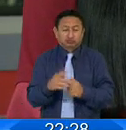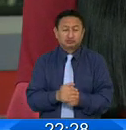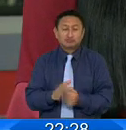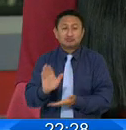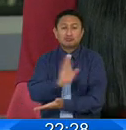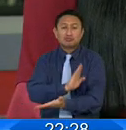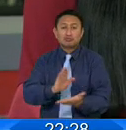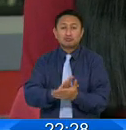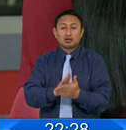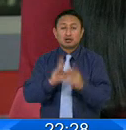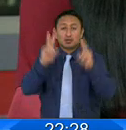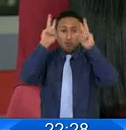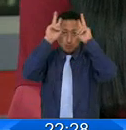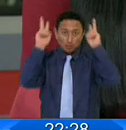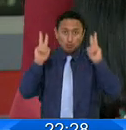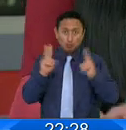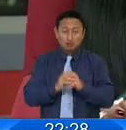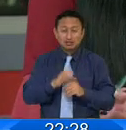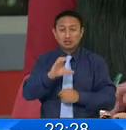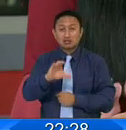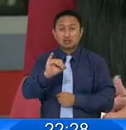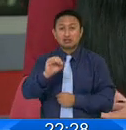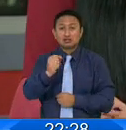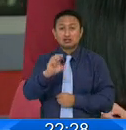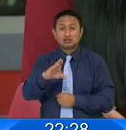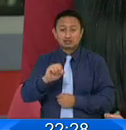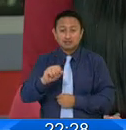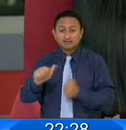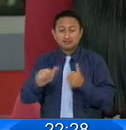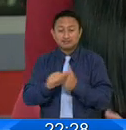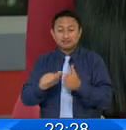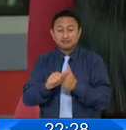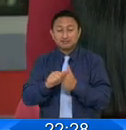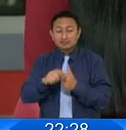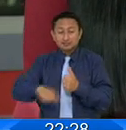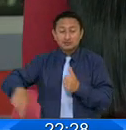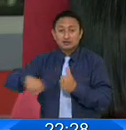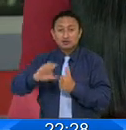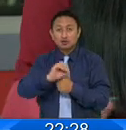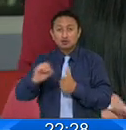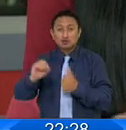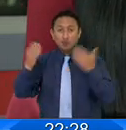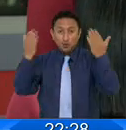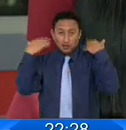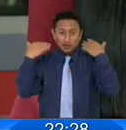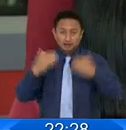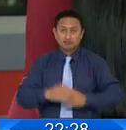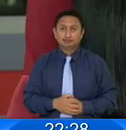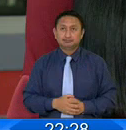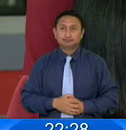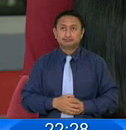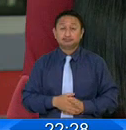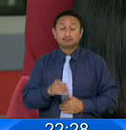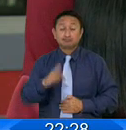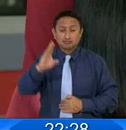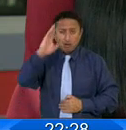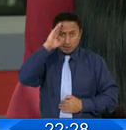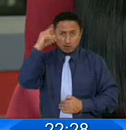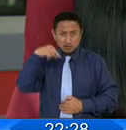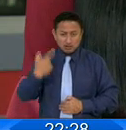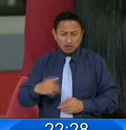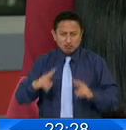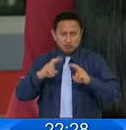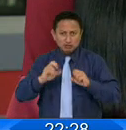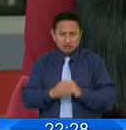cooperativa Virgen del Cisne, ubicada junto al Cerro San Eduardo, oeste de la ciudad de Guayaquil. La policía investiga este